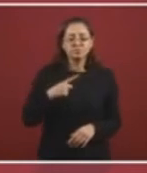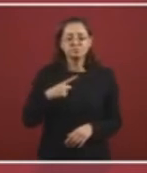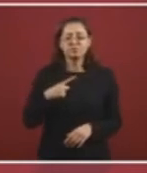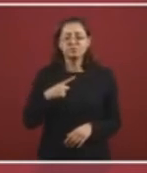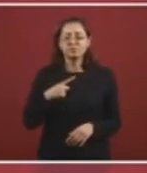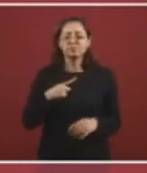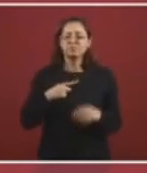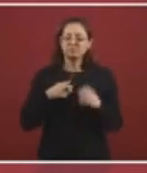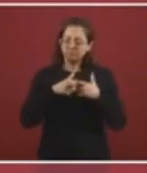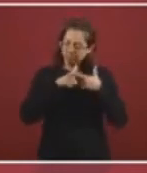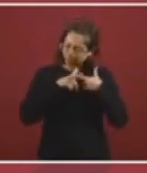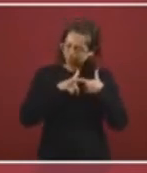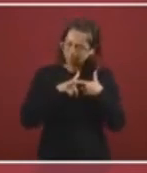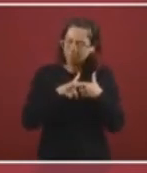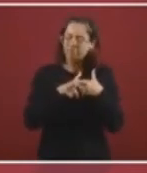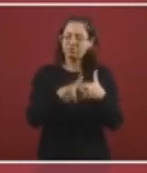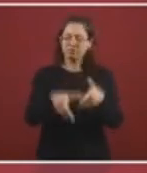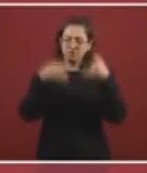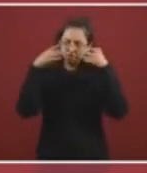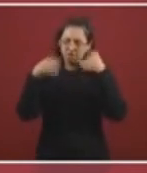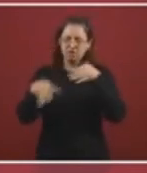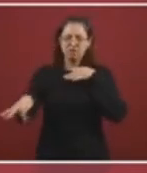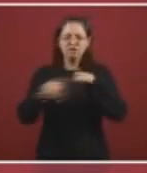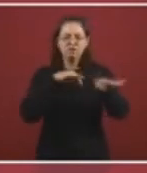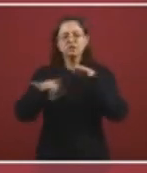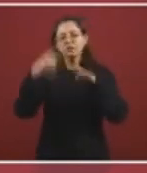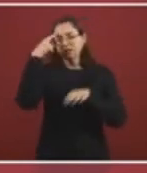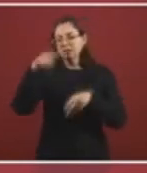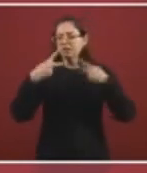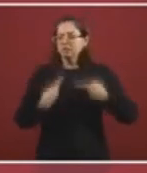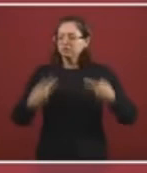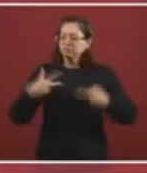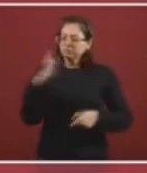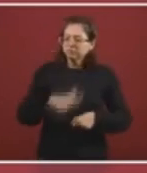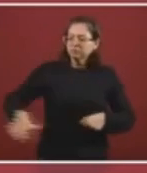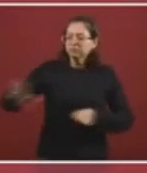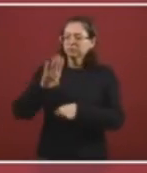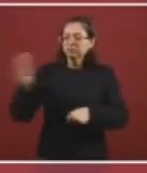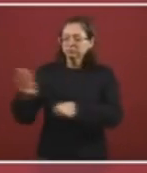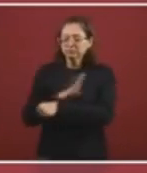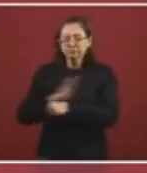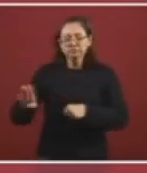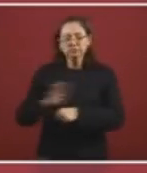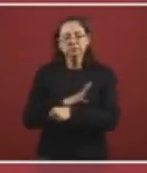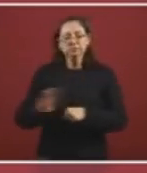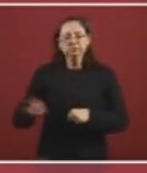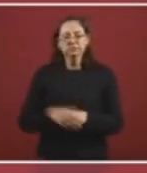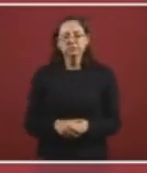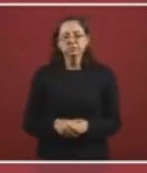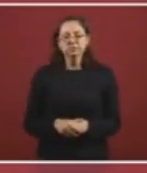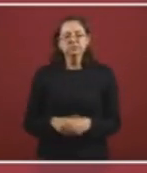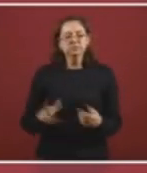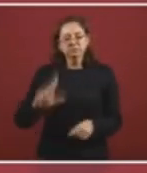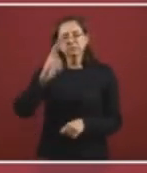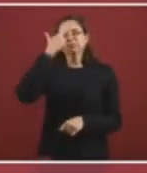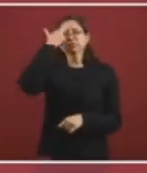es seguir trabajando en bien del pueblo, no olvidarnos de dónde venimos